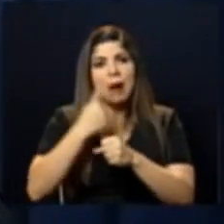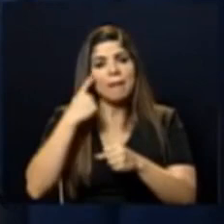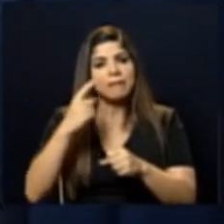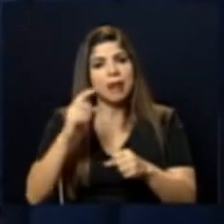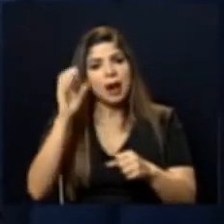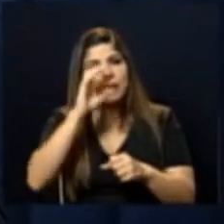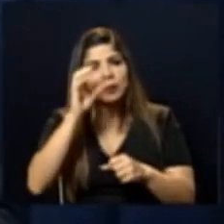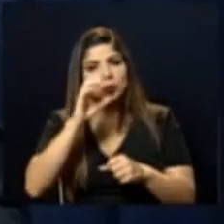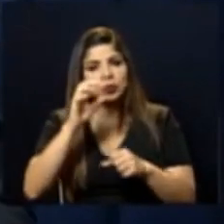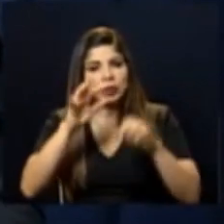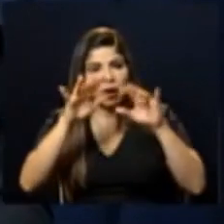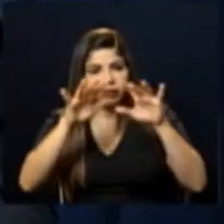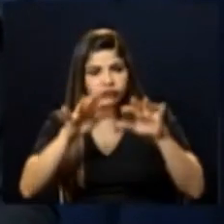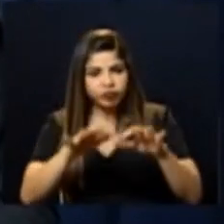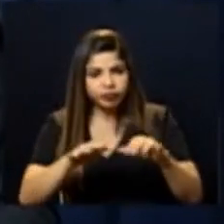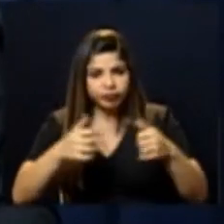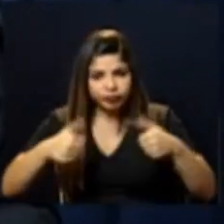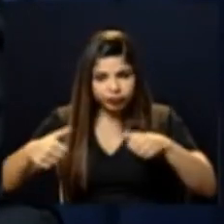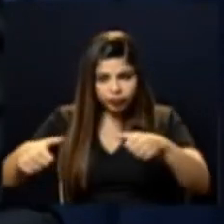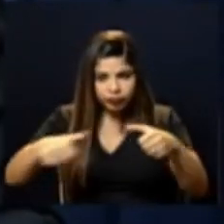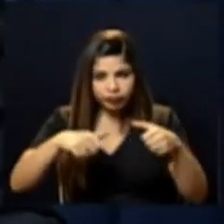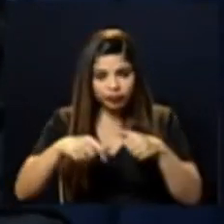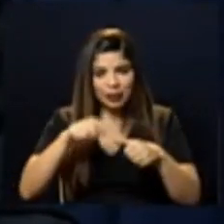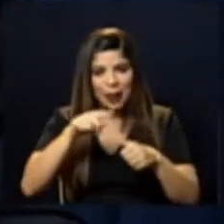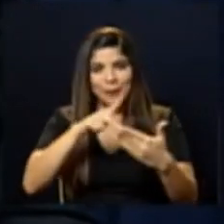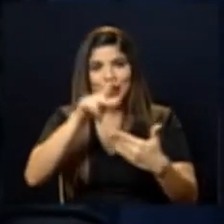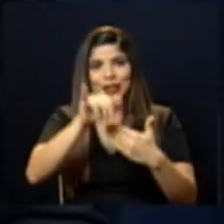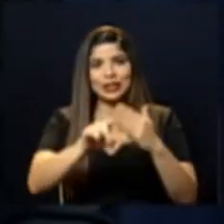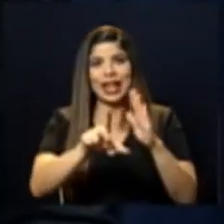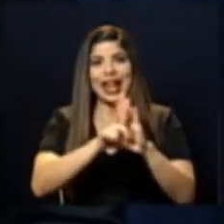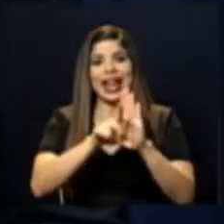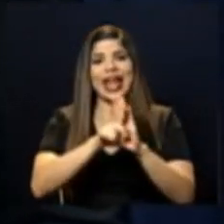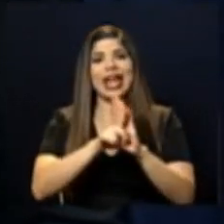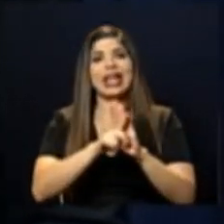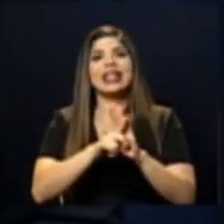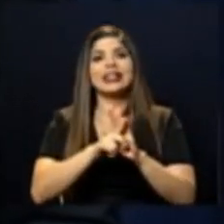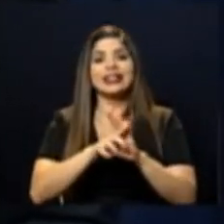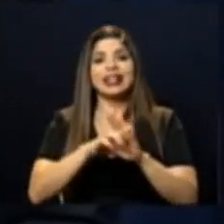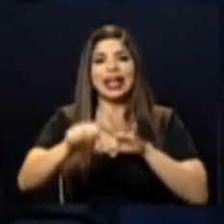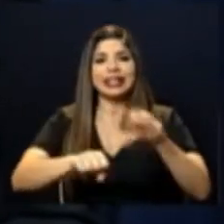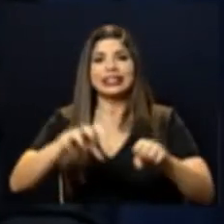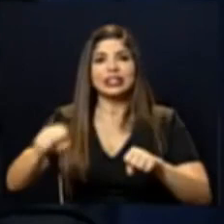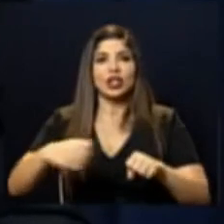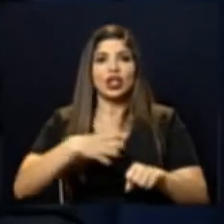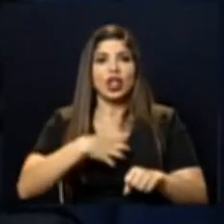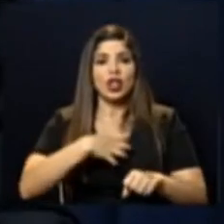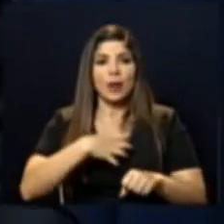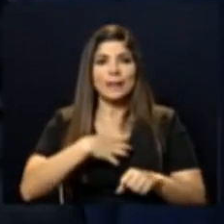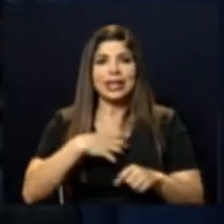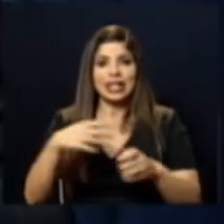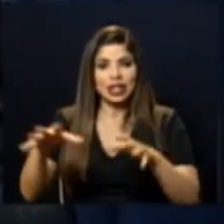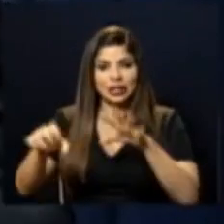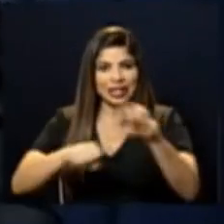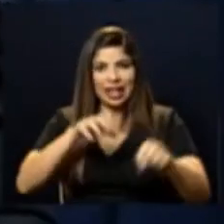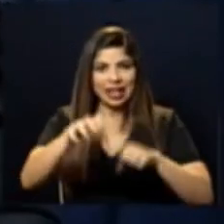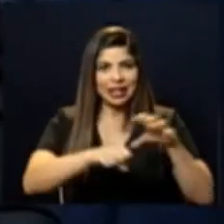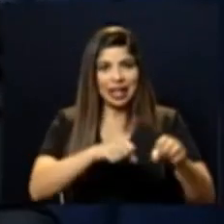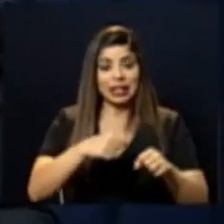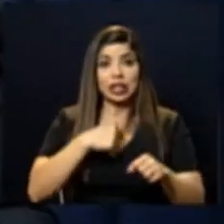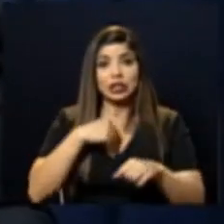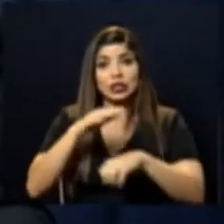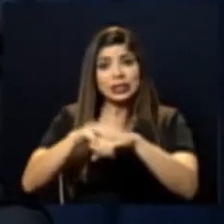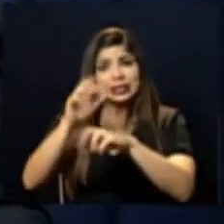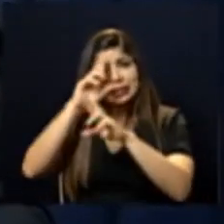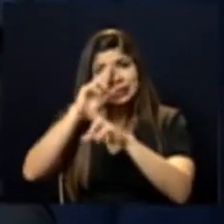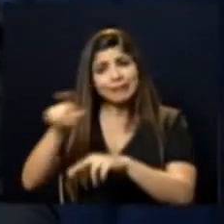texto de consenso sobre el proyecto de ley de extinción de dominio y hago un llamado respetuoso a que se